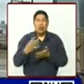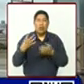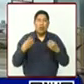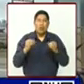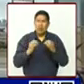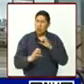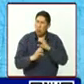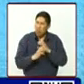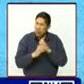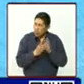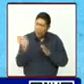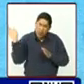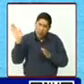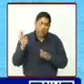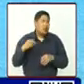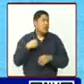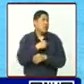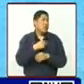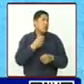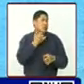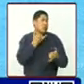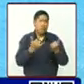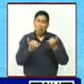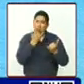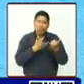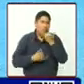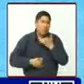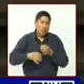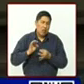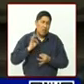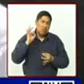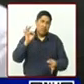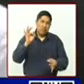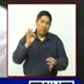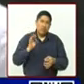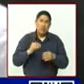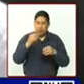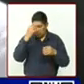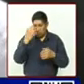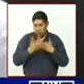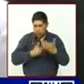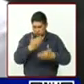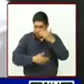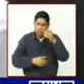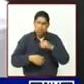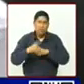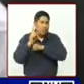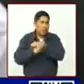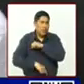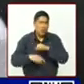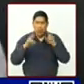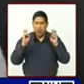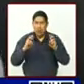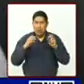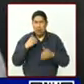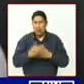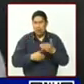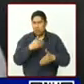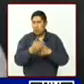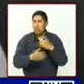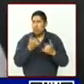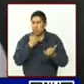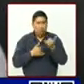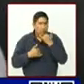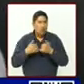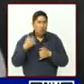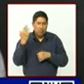estamos tomando posesión y vamos a notificar dentro de lo que es el proceso administrativo y cumpliendo todos estos plazos a